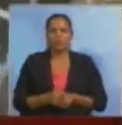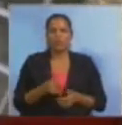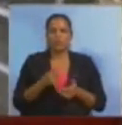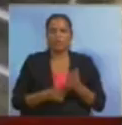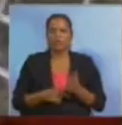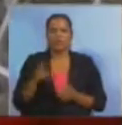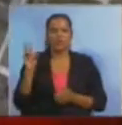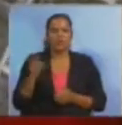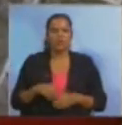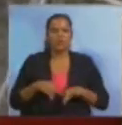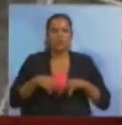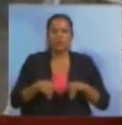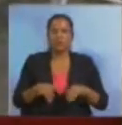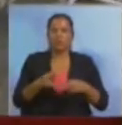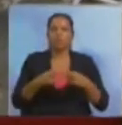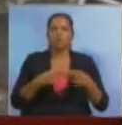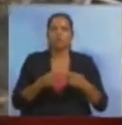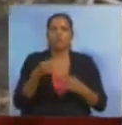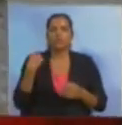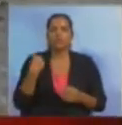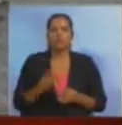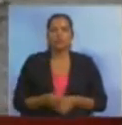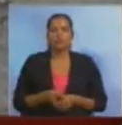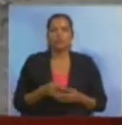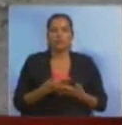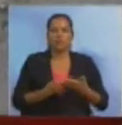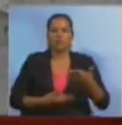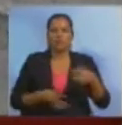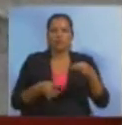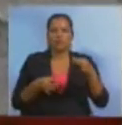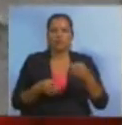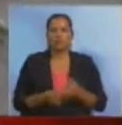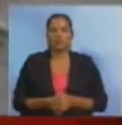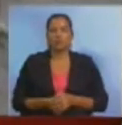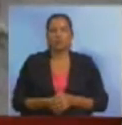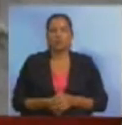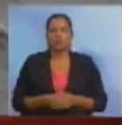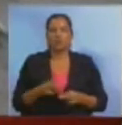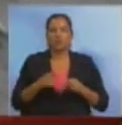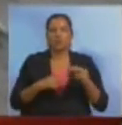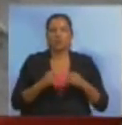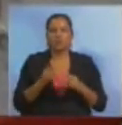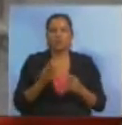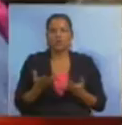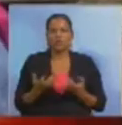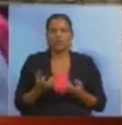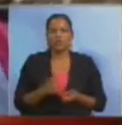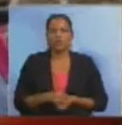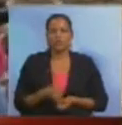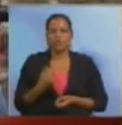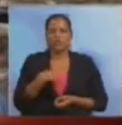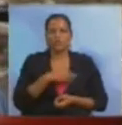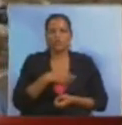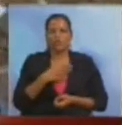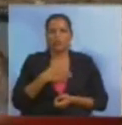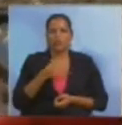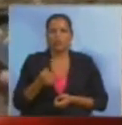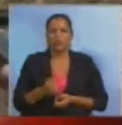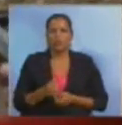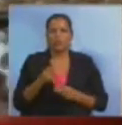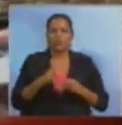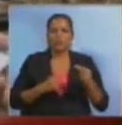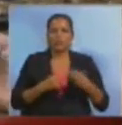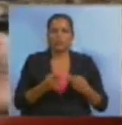que no se detendrán porque ellos tienen sus escrituras que les faculta construir lo que deseen. Nosotros estamos